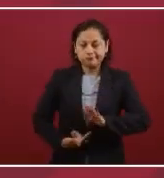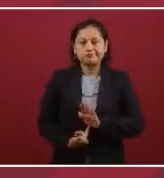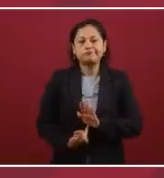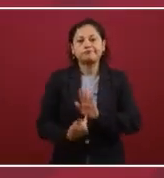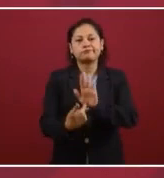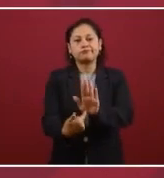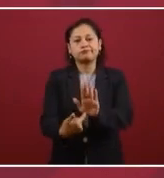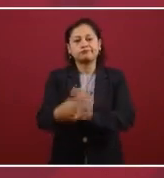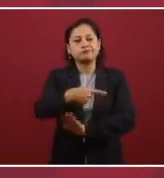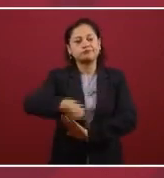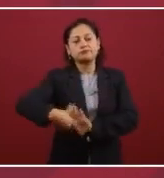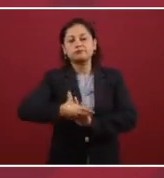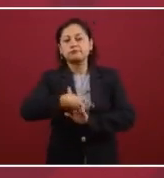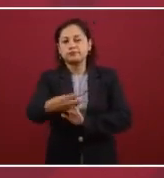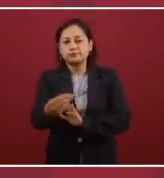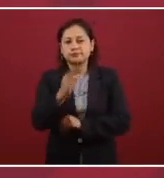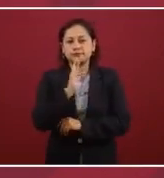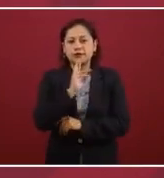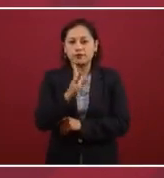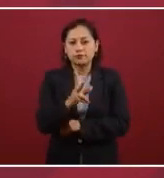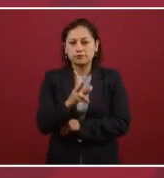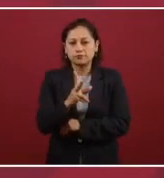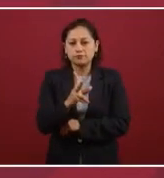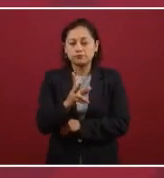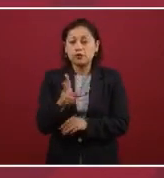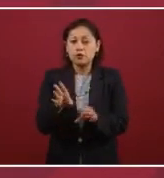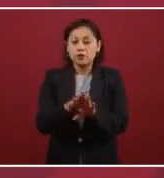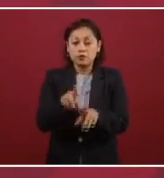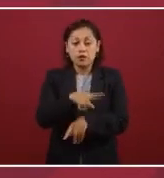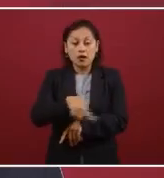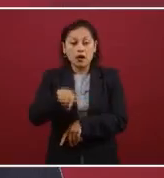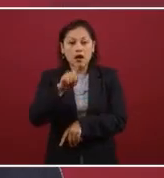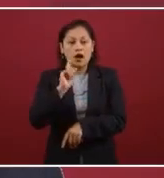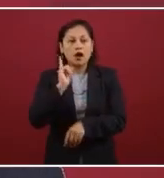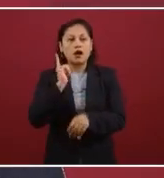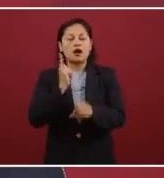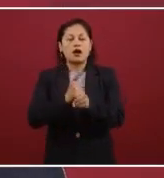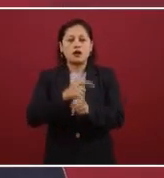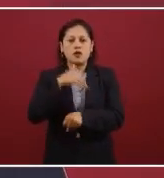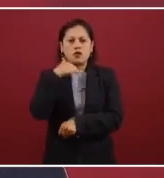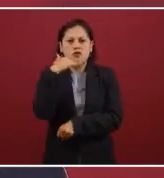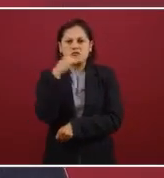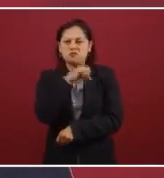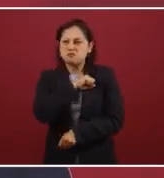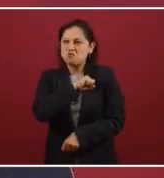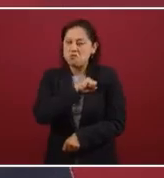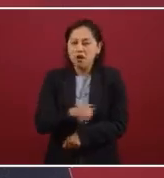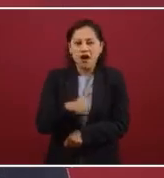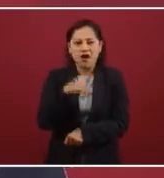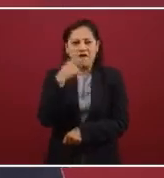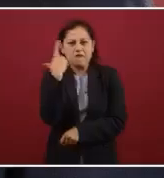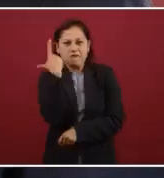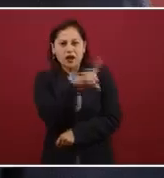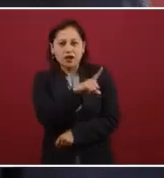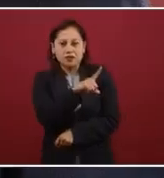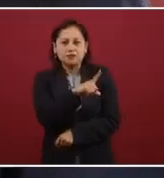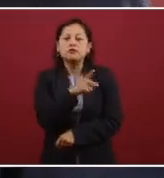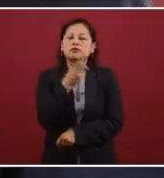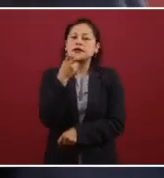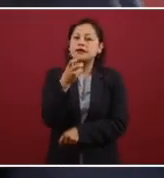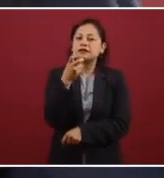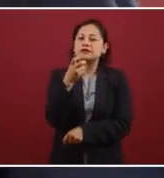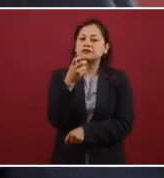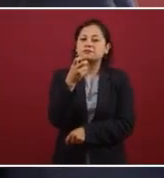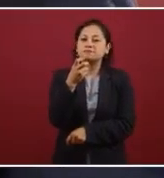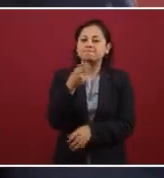y que sea mal vista la corrupción, que podamos estigmatizar la corrupción. Aunque